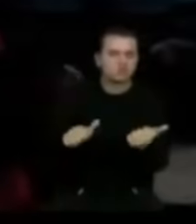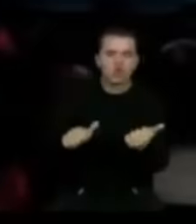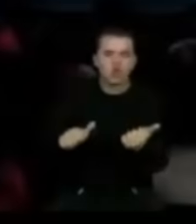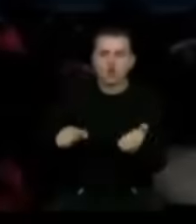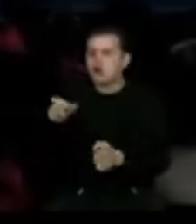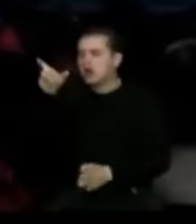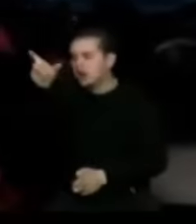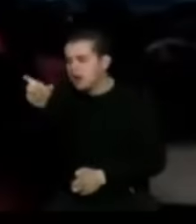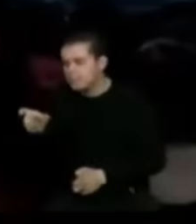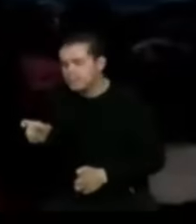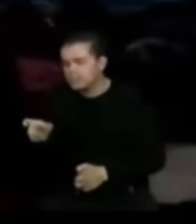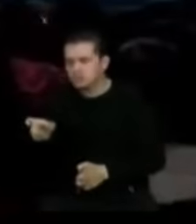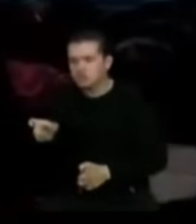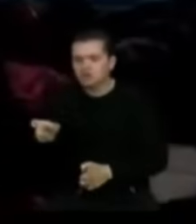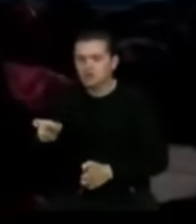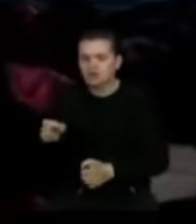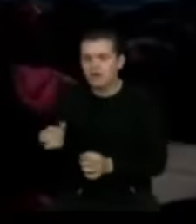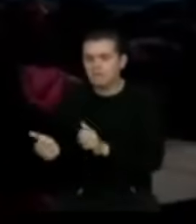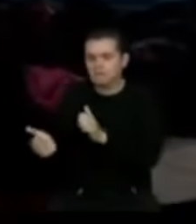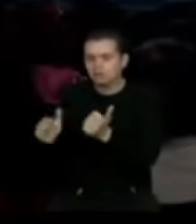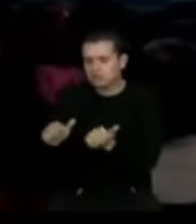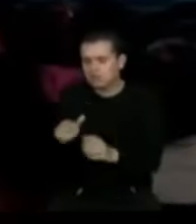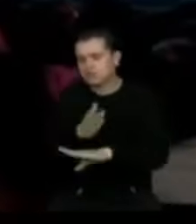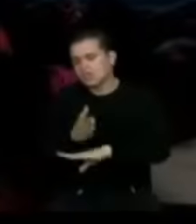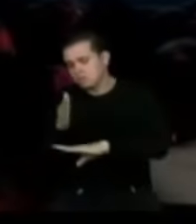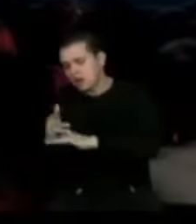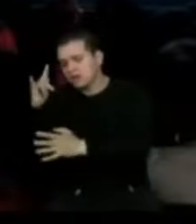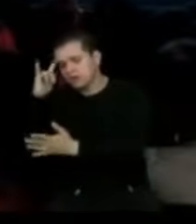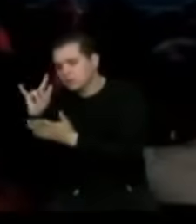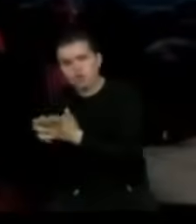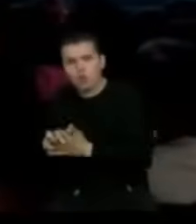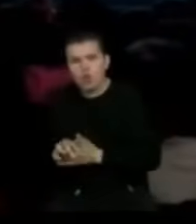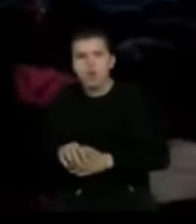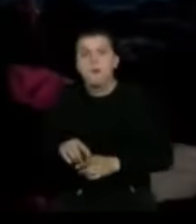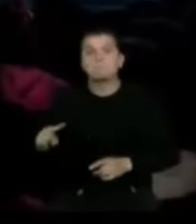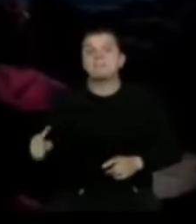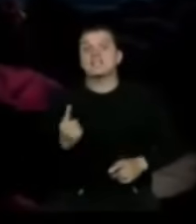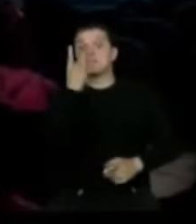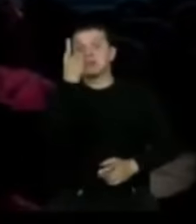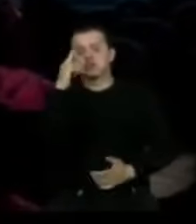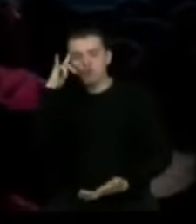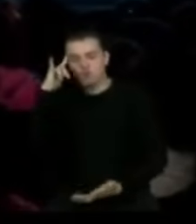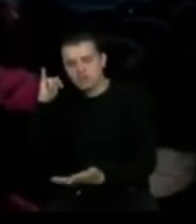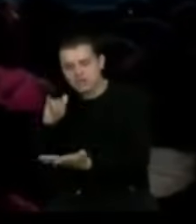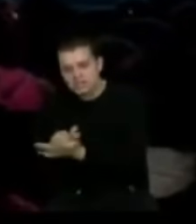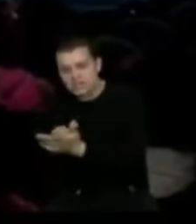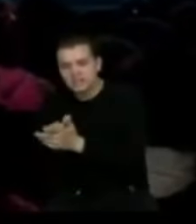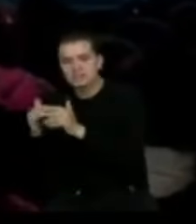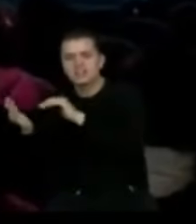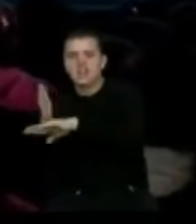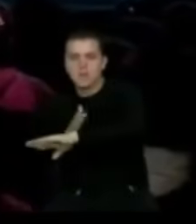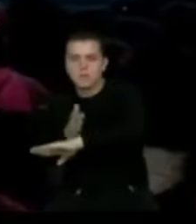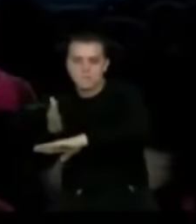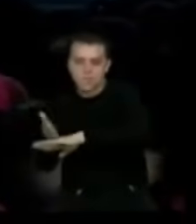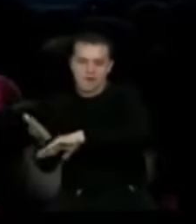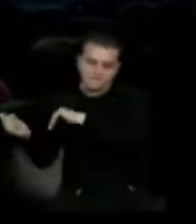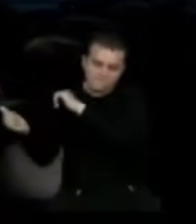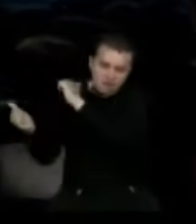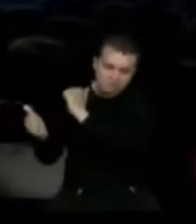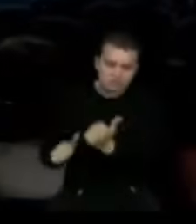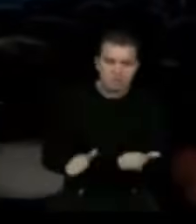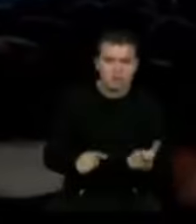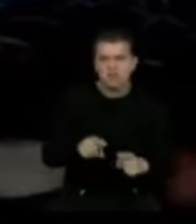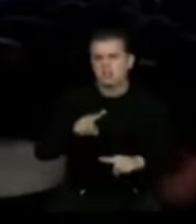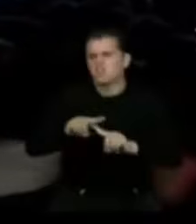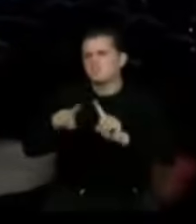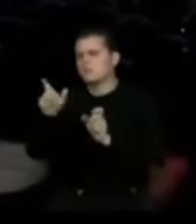fuere bautizado y después creyere. Dice el que creyere y fuere bautizado. Hay muchas personas que